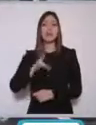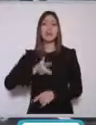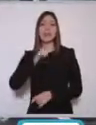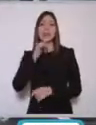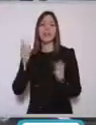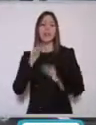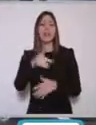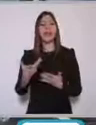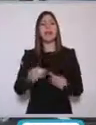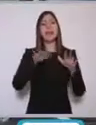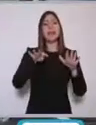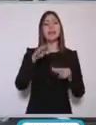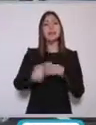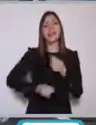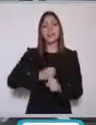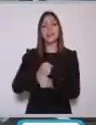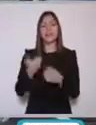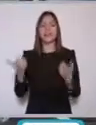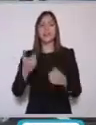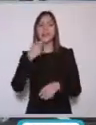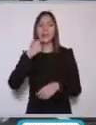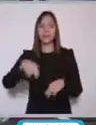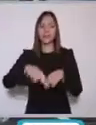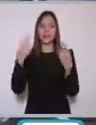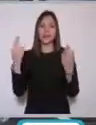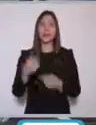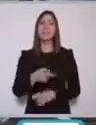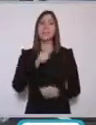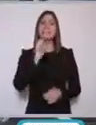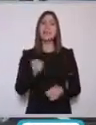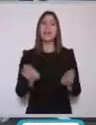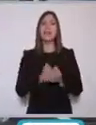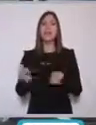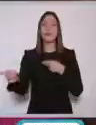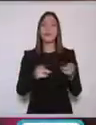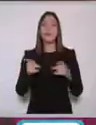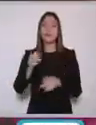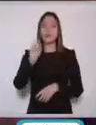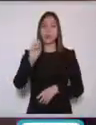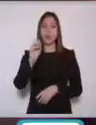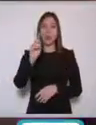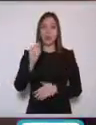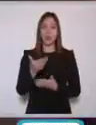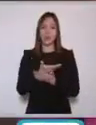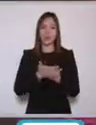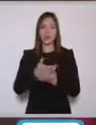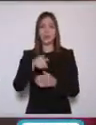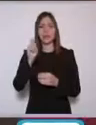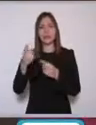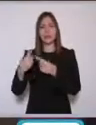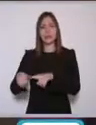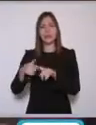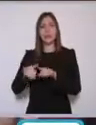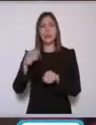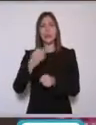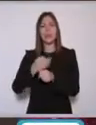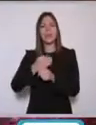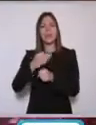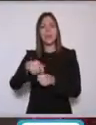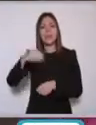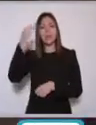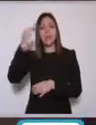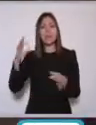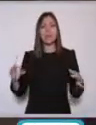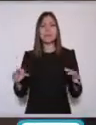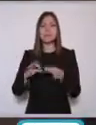19 primaveras. ¿De qué faltaba se más. trata esta sopita, chef? Así es, bueno, es una sopa de una mezcla de ingredientes, pues muy ad hoc ahorita para la